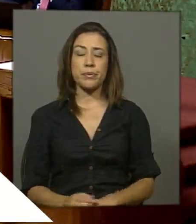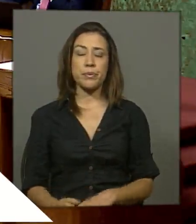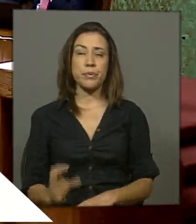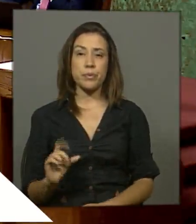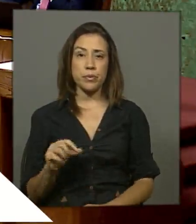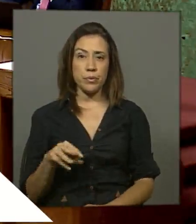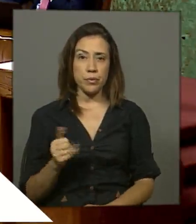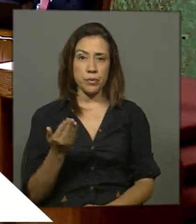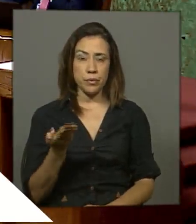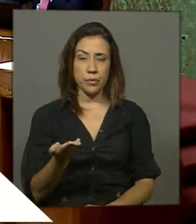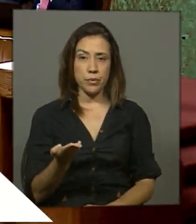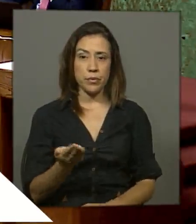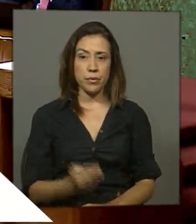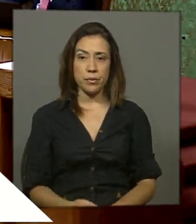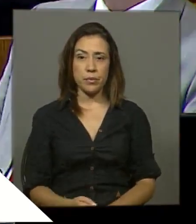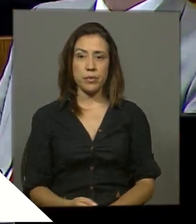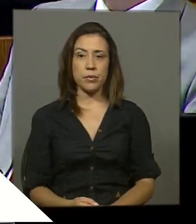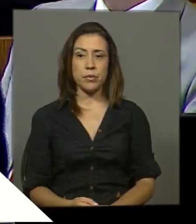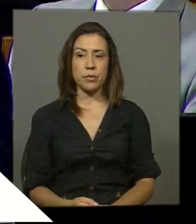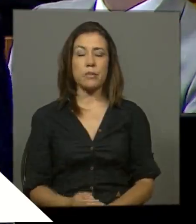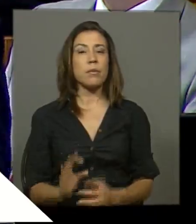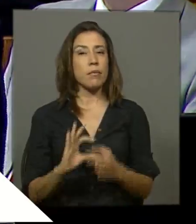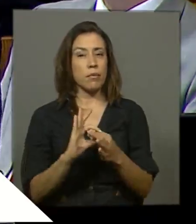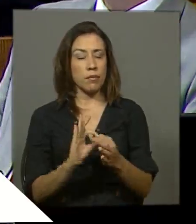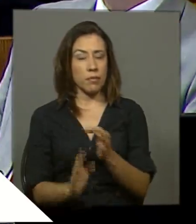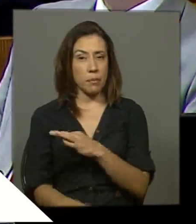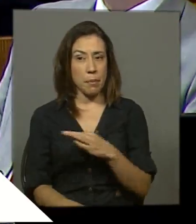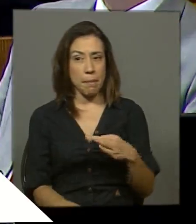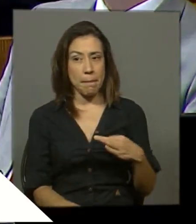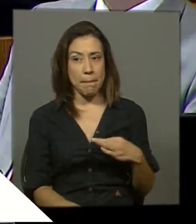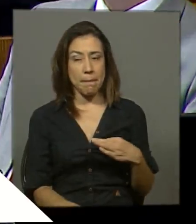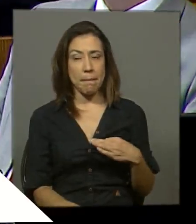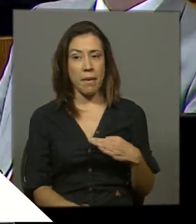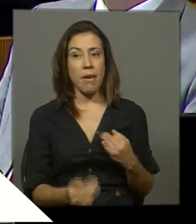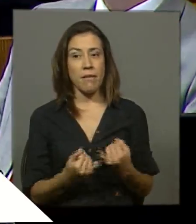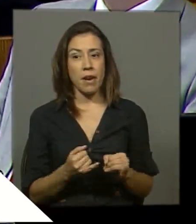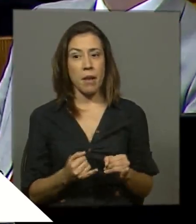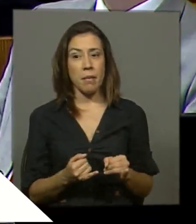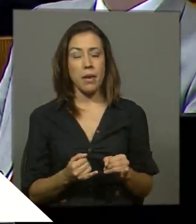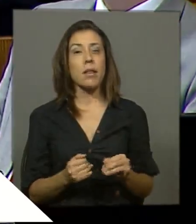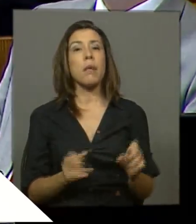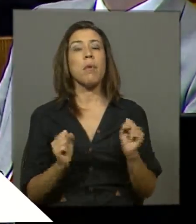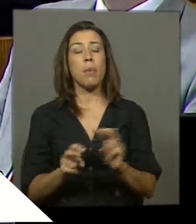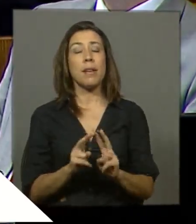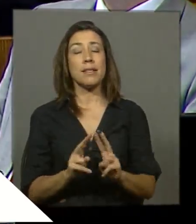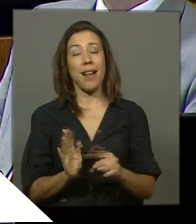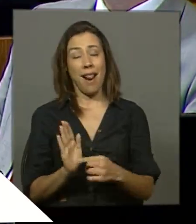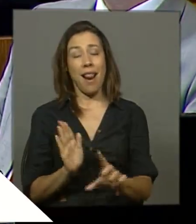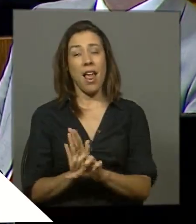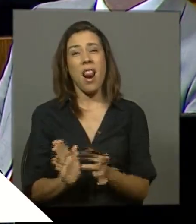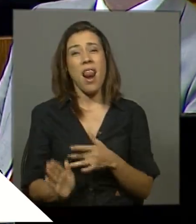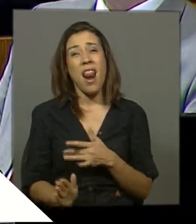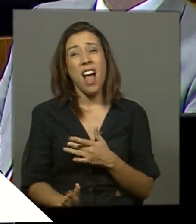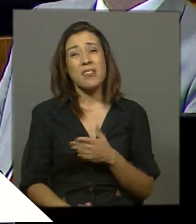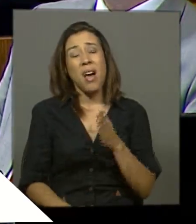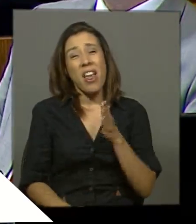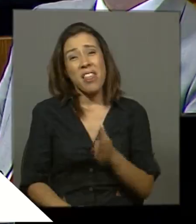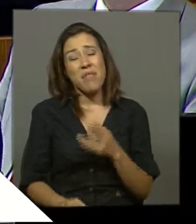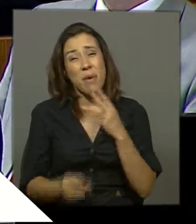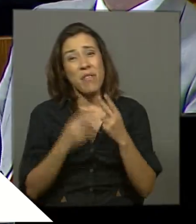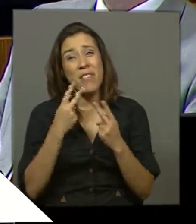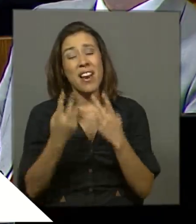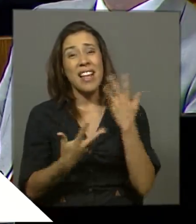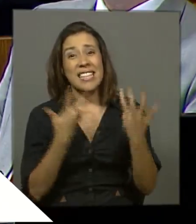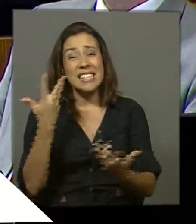coloma Gracias presidente le Quiero agradecer ministro que por fin saquemos esta ley Lástima que debemos haber vivido el